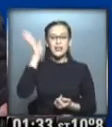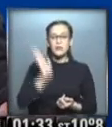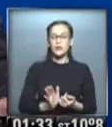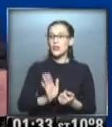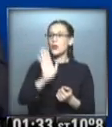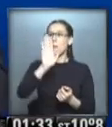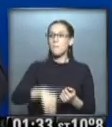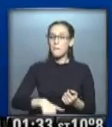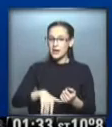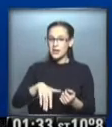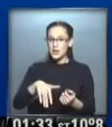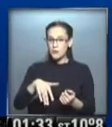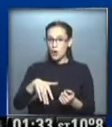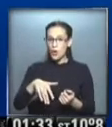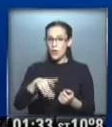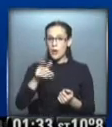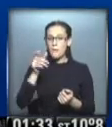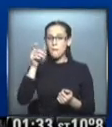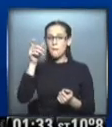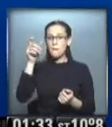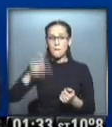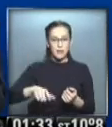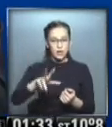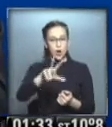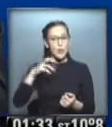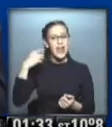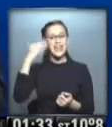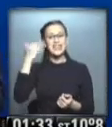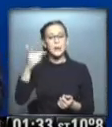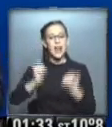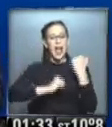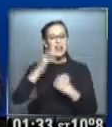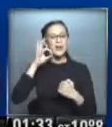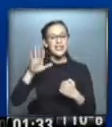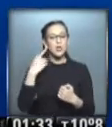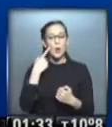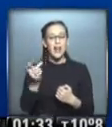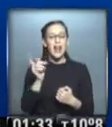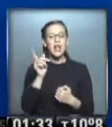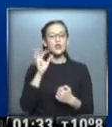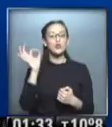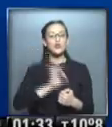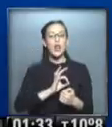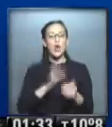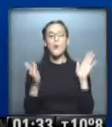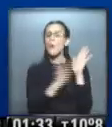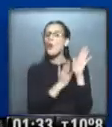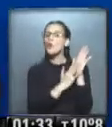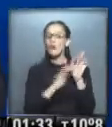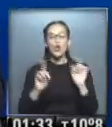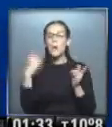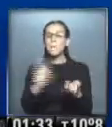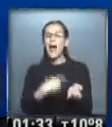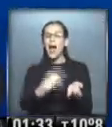no imponible para los que perciban entre 15.000 y 25.000 de sueldo bruto. No hay que confundir el mínimo no